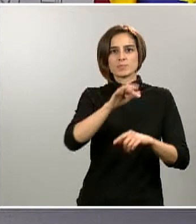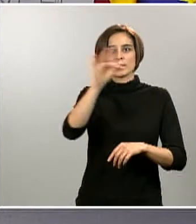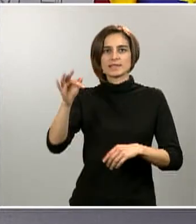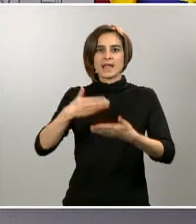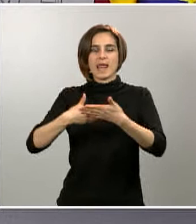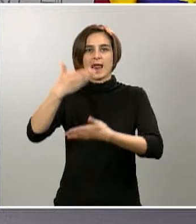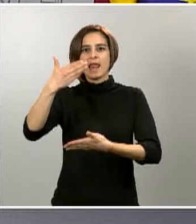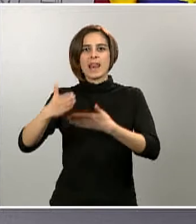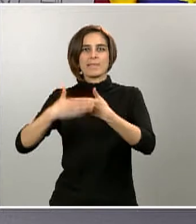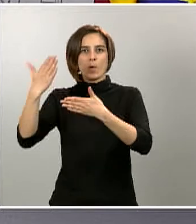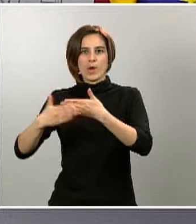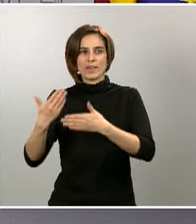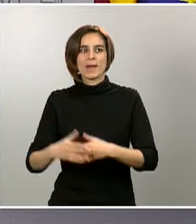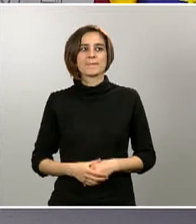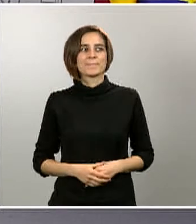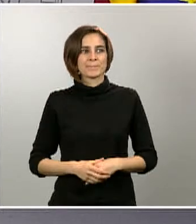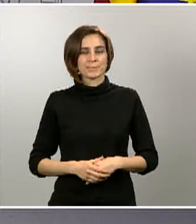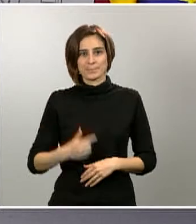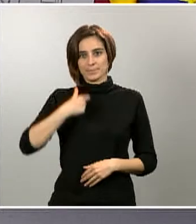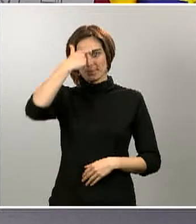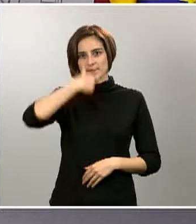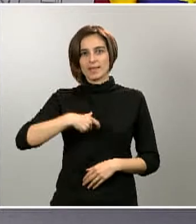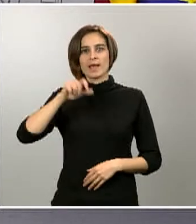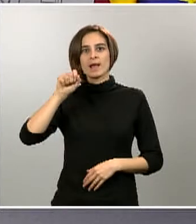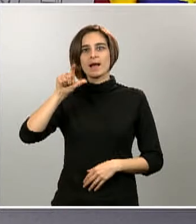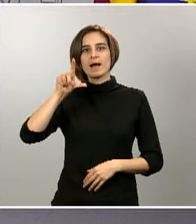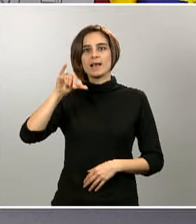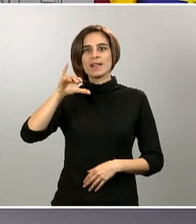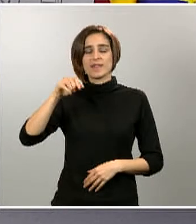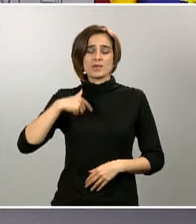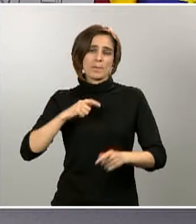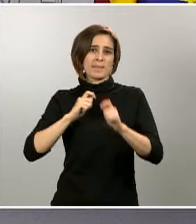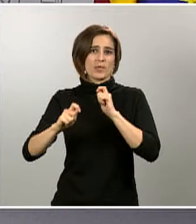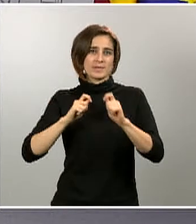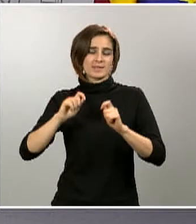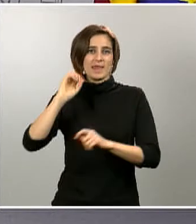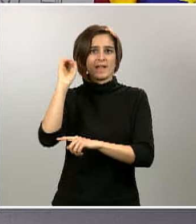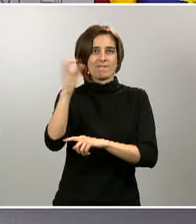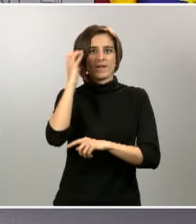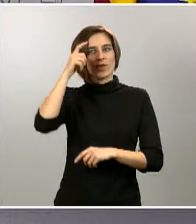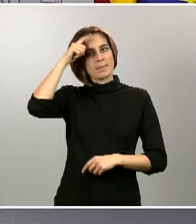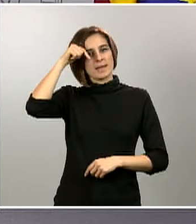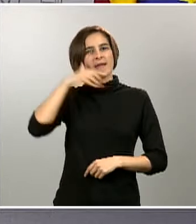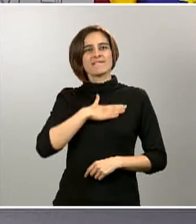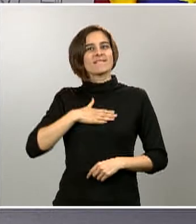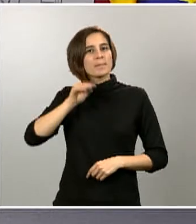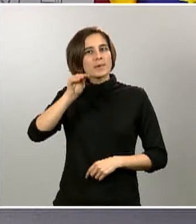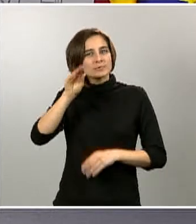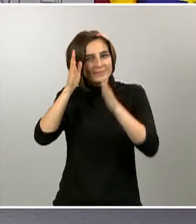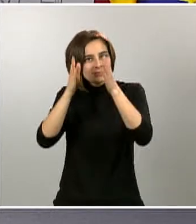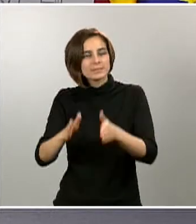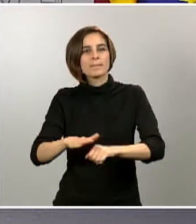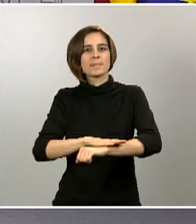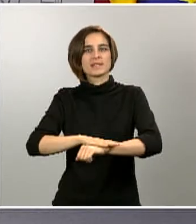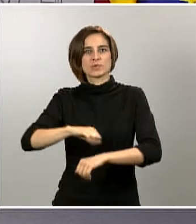me llamo Alicia Martínez, soy periodista en el Faro de Melilla y quería hacer una pregunta al ministro de Sanidad. Pues Melilla